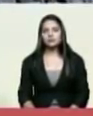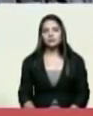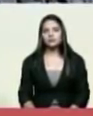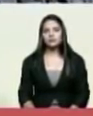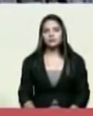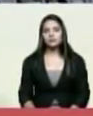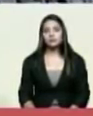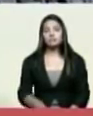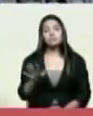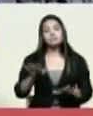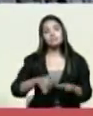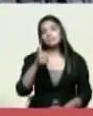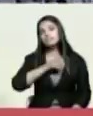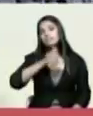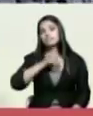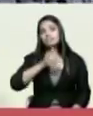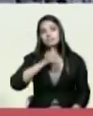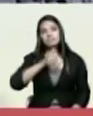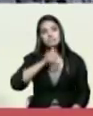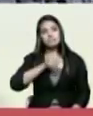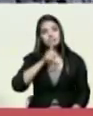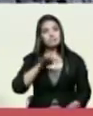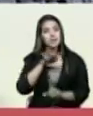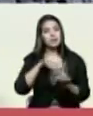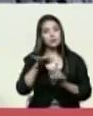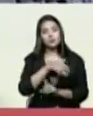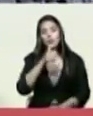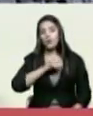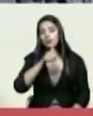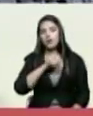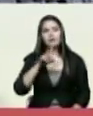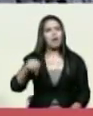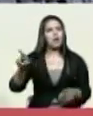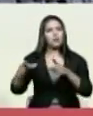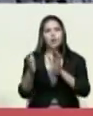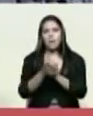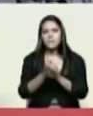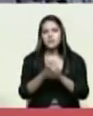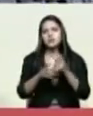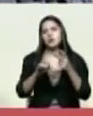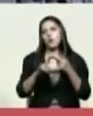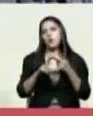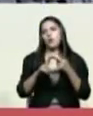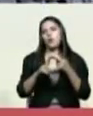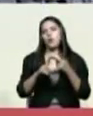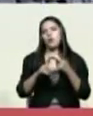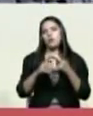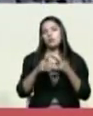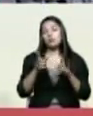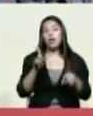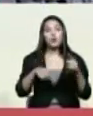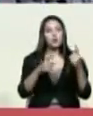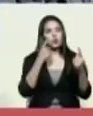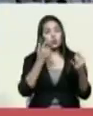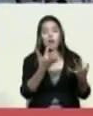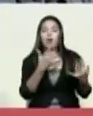hay que aguantarse todas esas tentaciones de los amigos, de los aduladores,